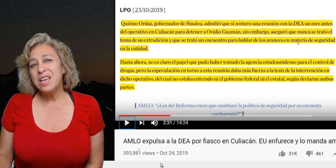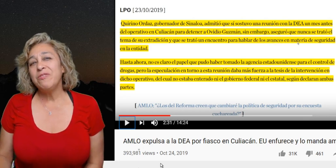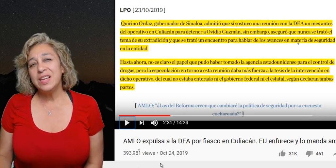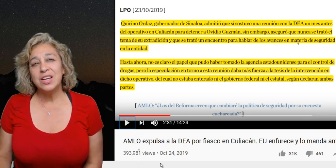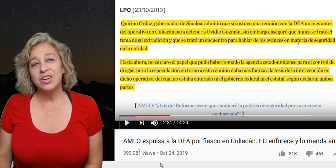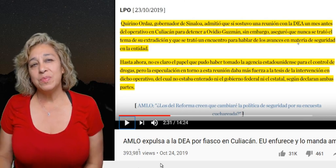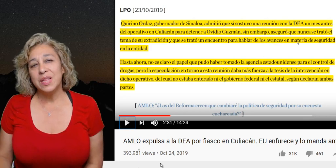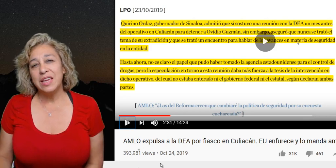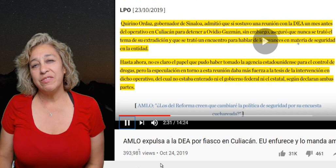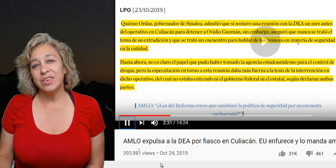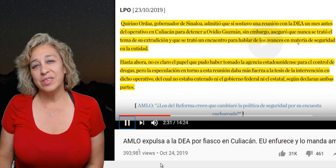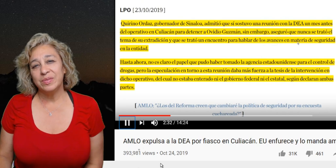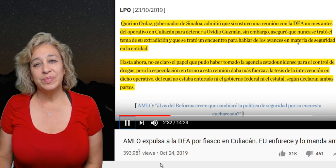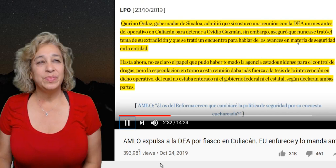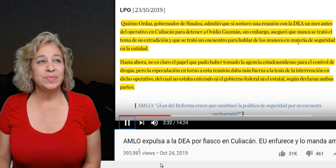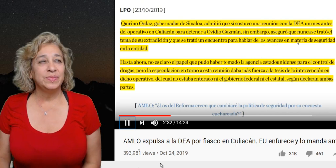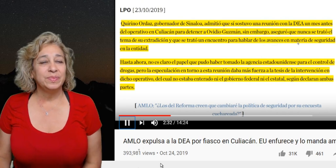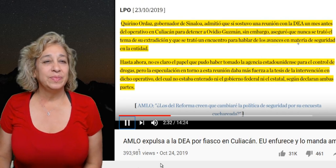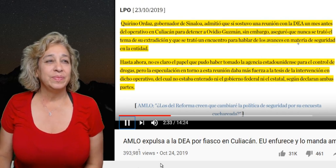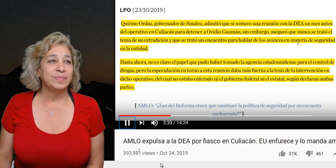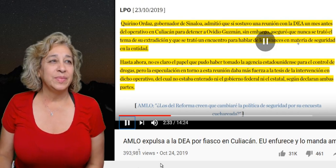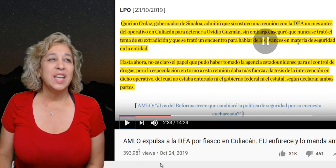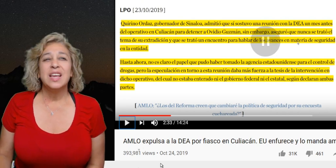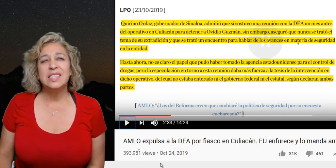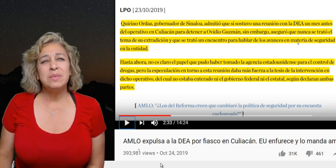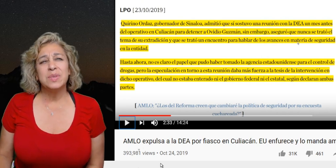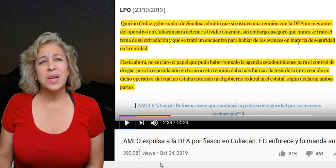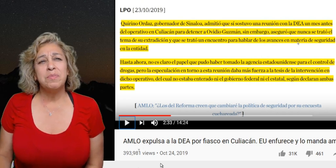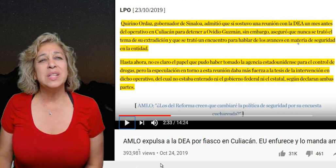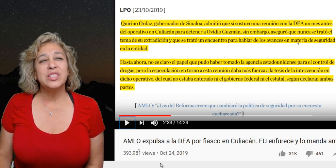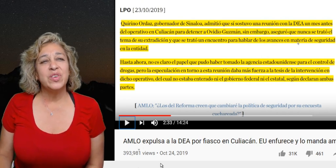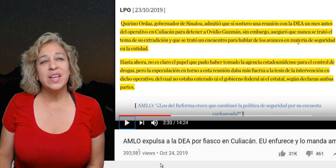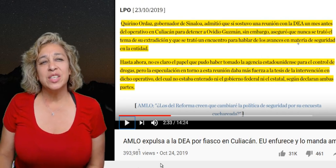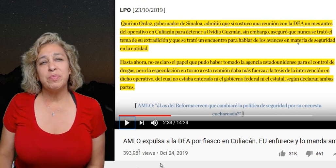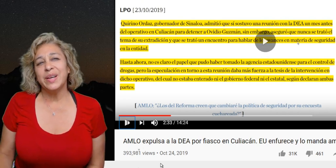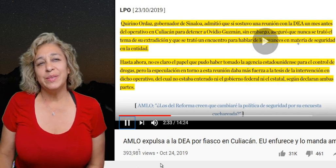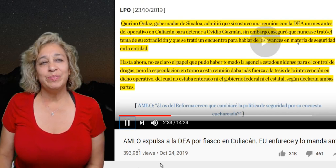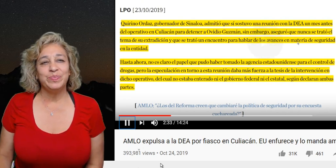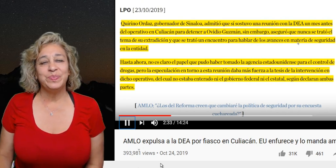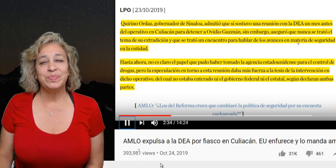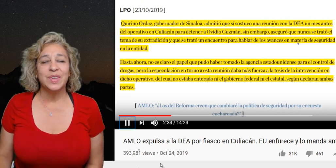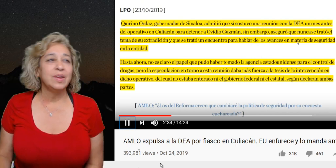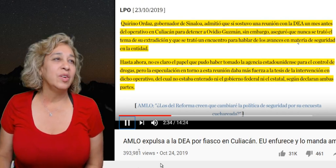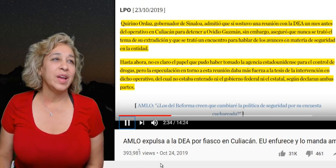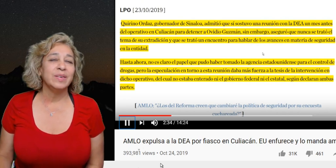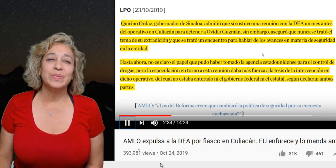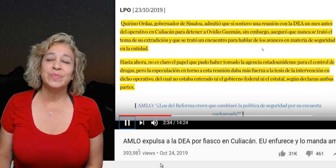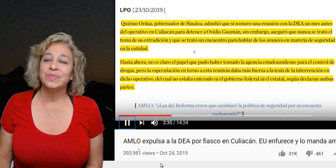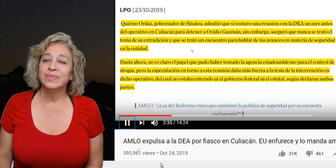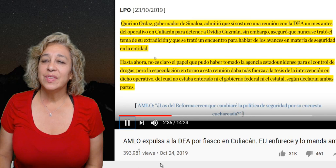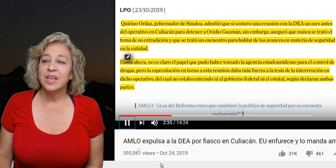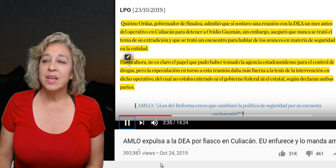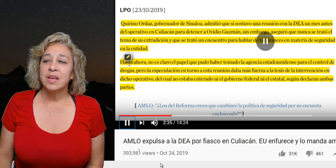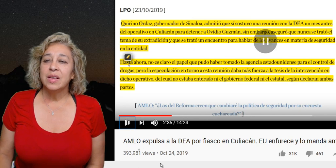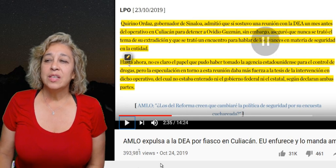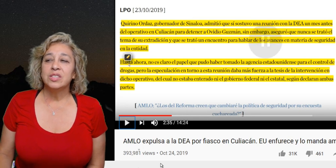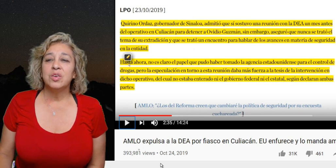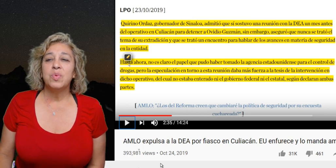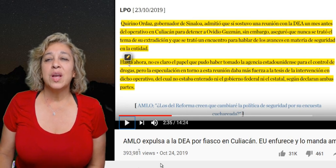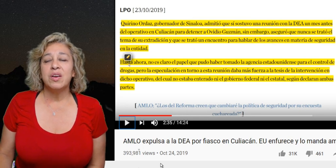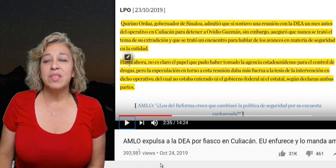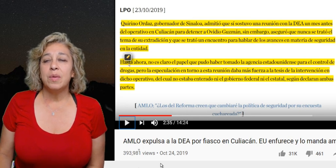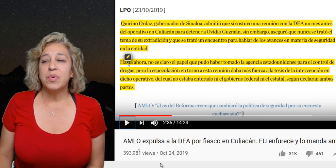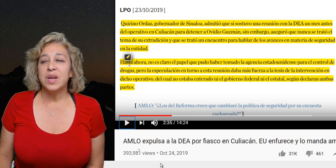which he finds hard to believe. Yeah. Se verá medio extraño, pero it seems a bit strange, but bueno. Sobre okay. El operativo,